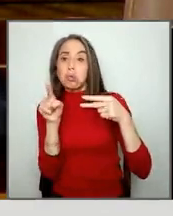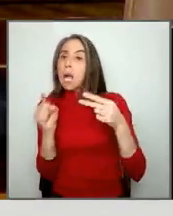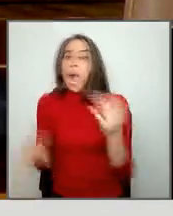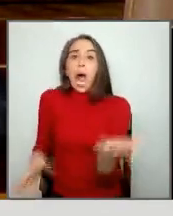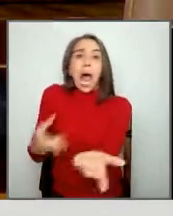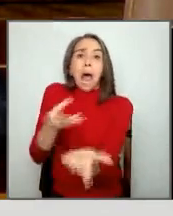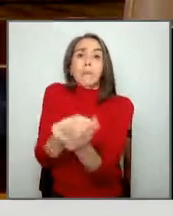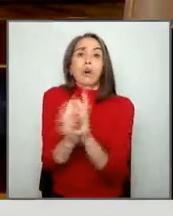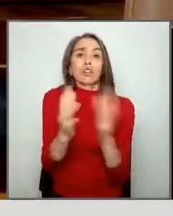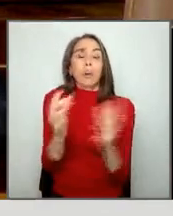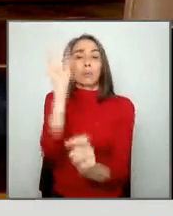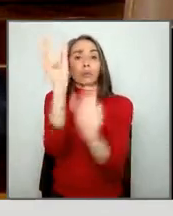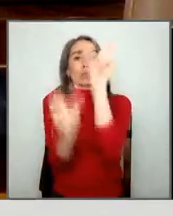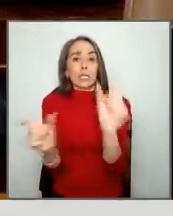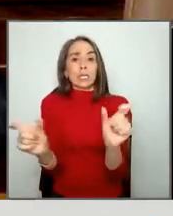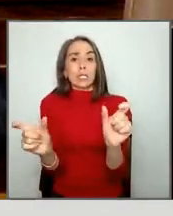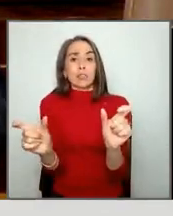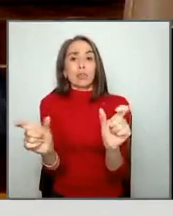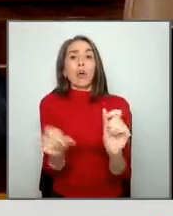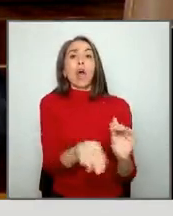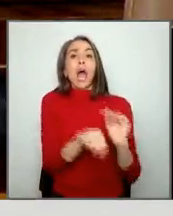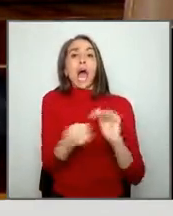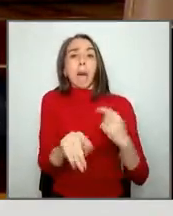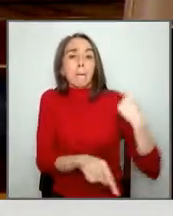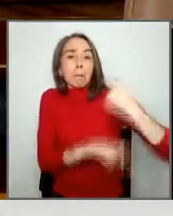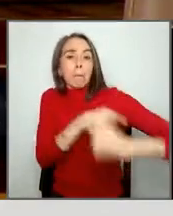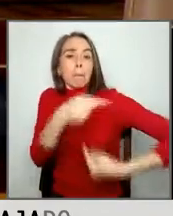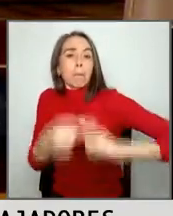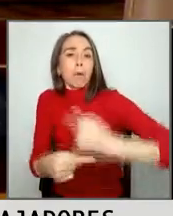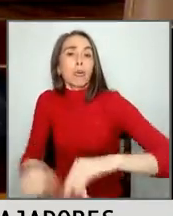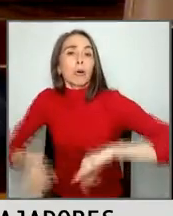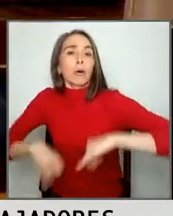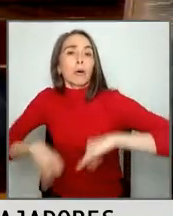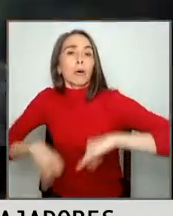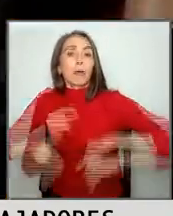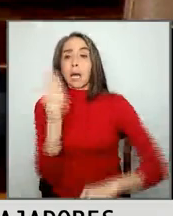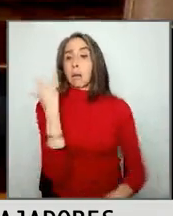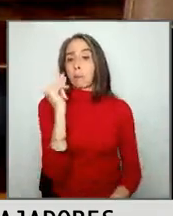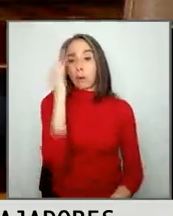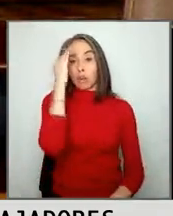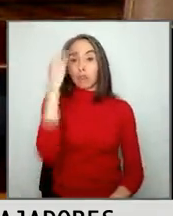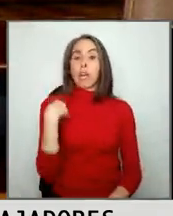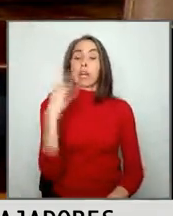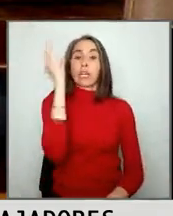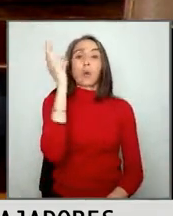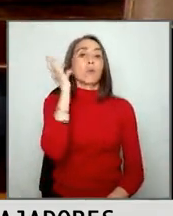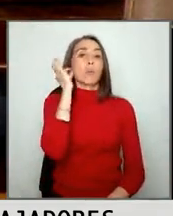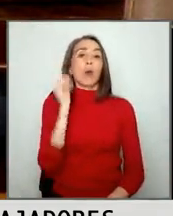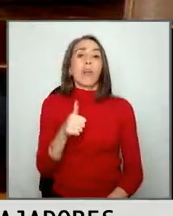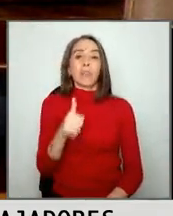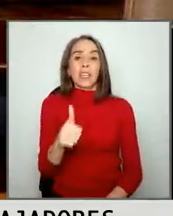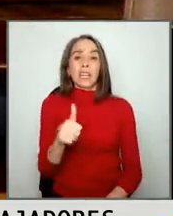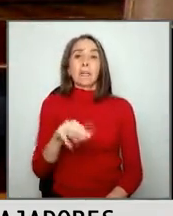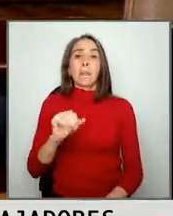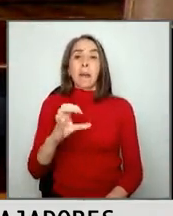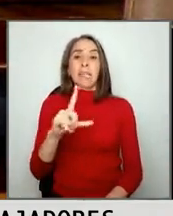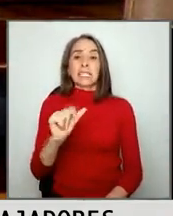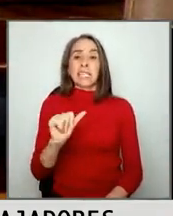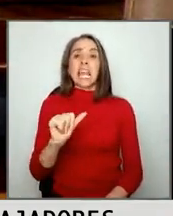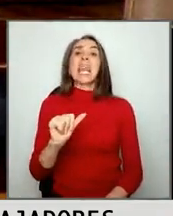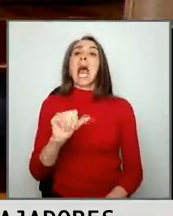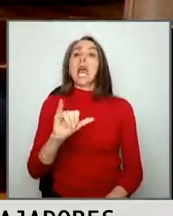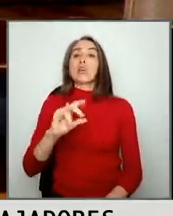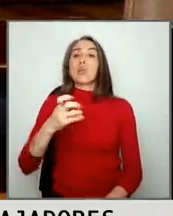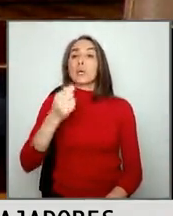son un apoyo para la nueva generaciones Hace unos días en reunión con la dirigente Marcela yunque de Puerto varas y Leonor Sánchez de